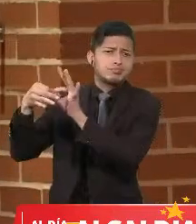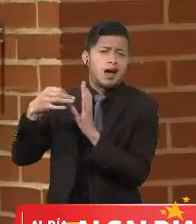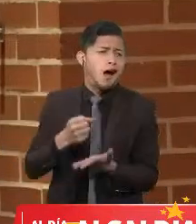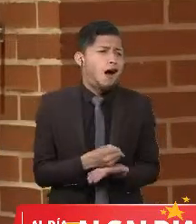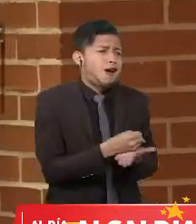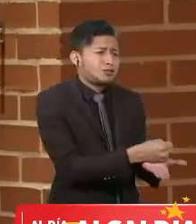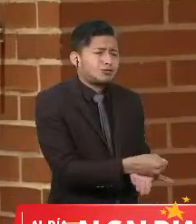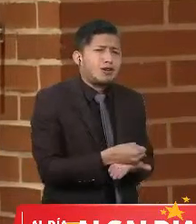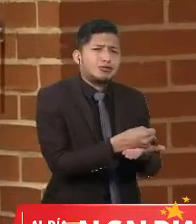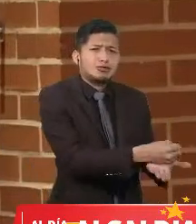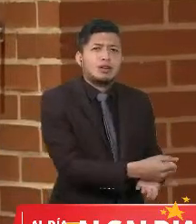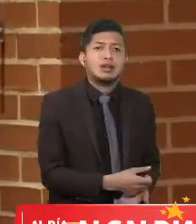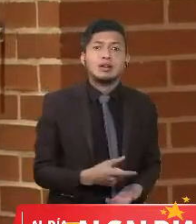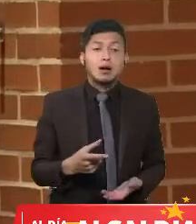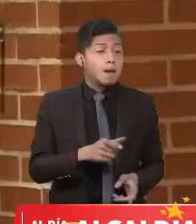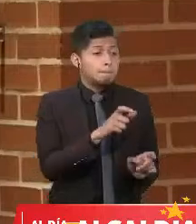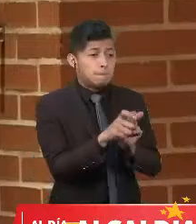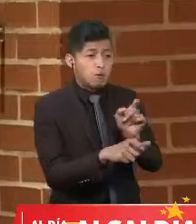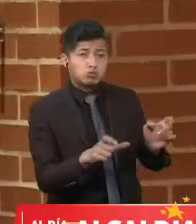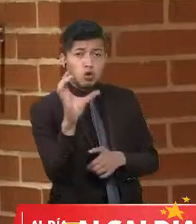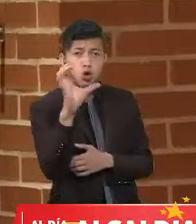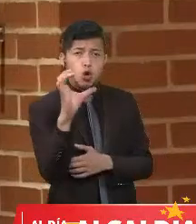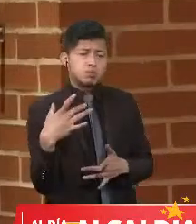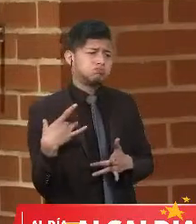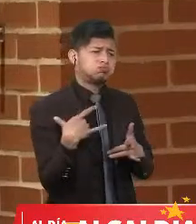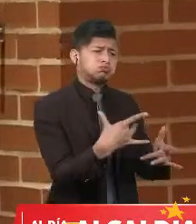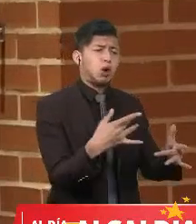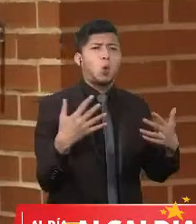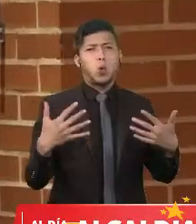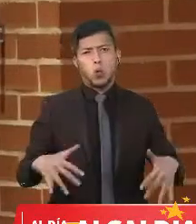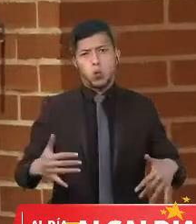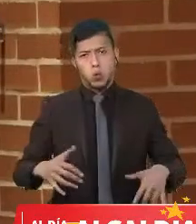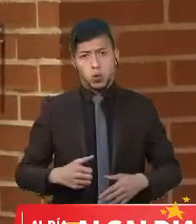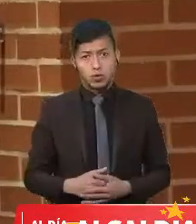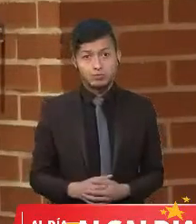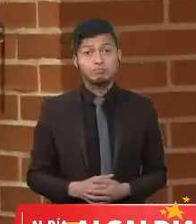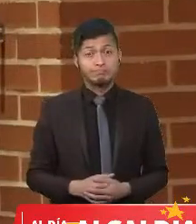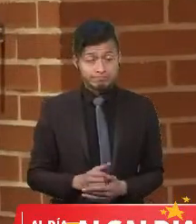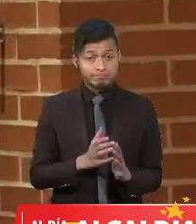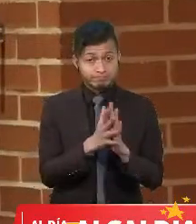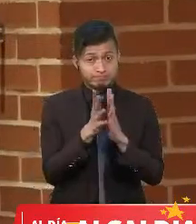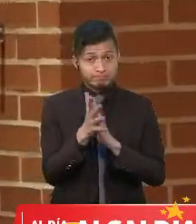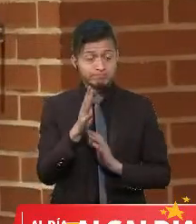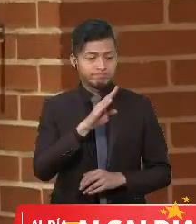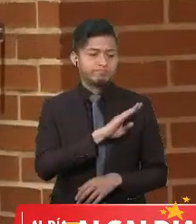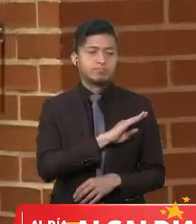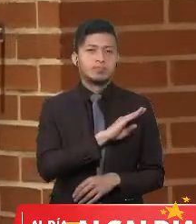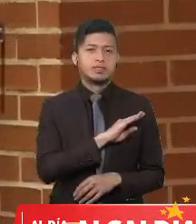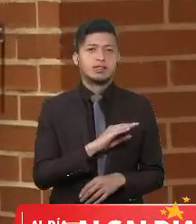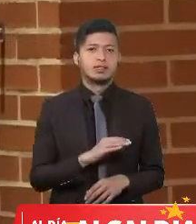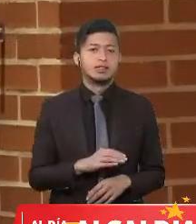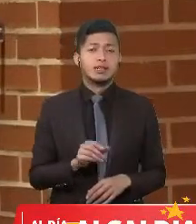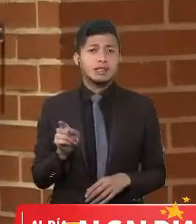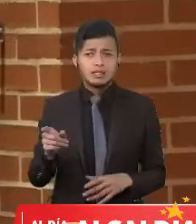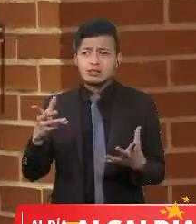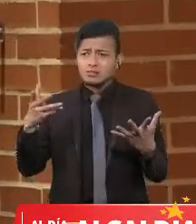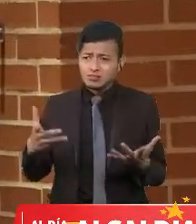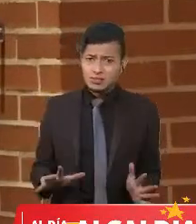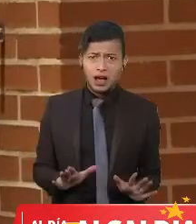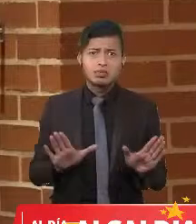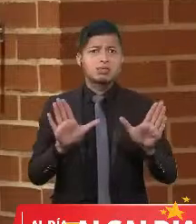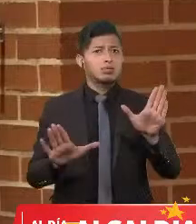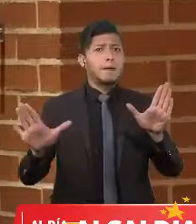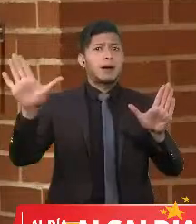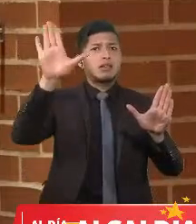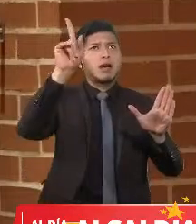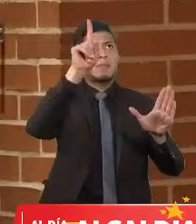más importante a la población colombiana. Esto, querida alcaldesa, ya ha llegado a todos los departamentos